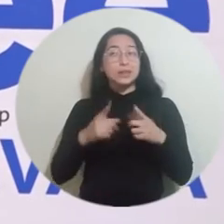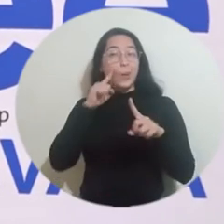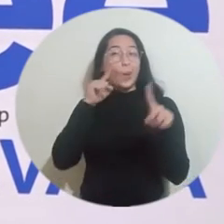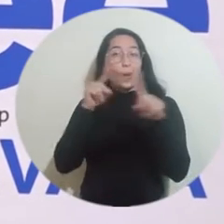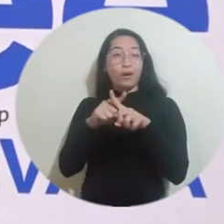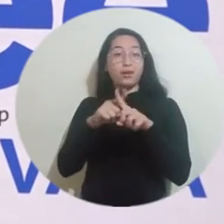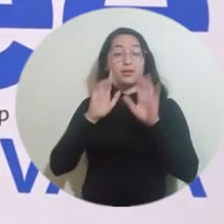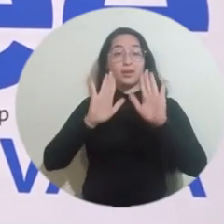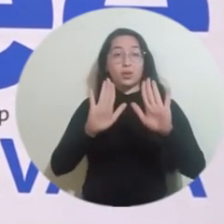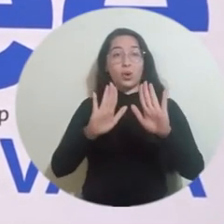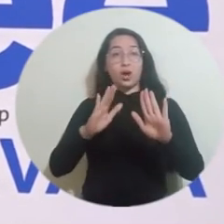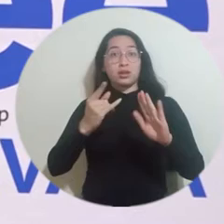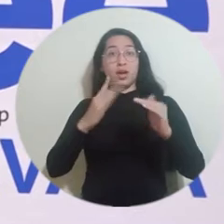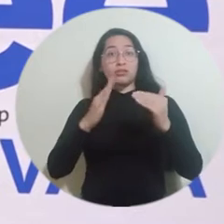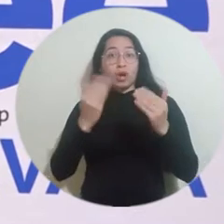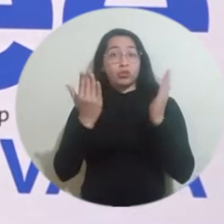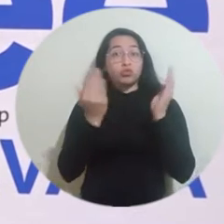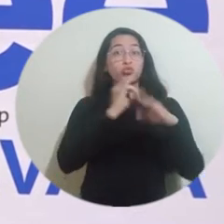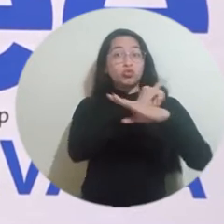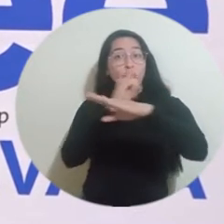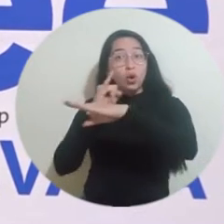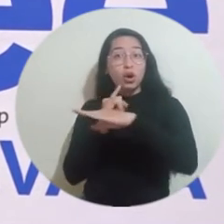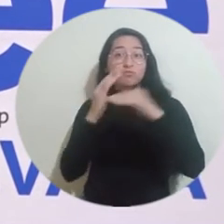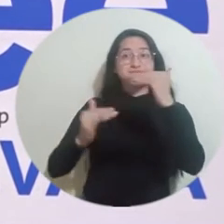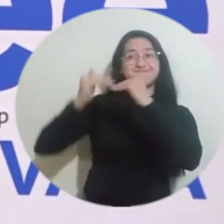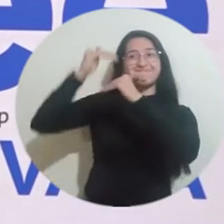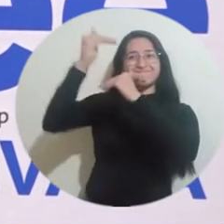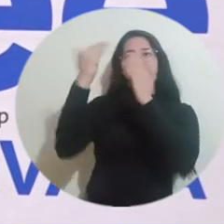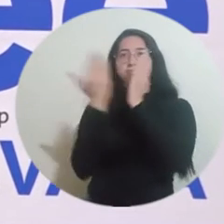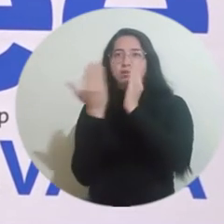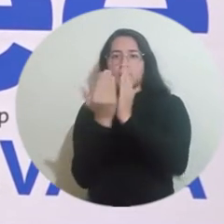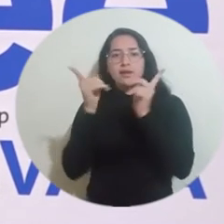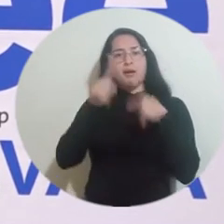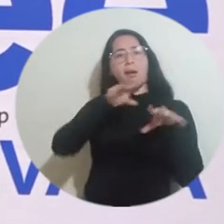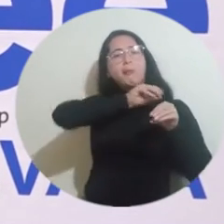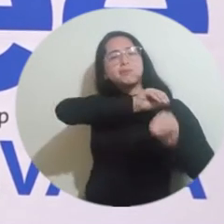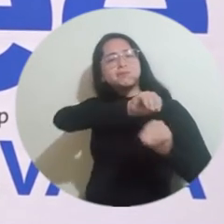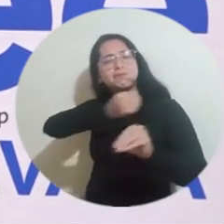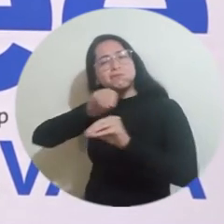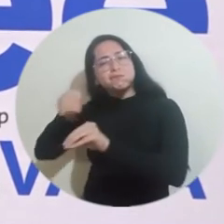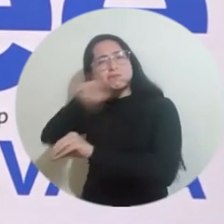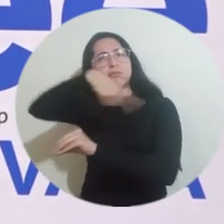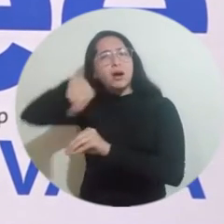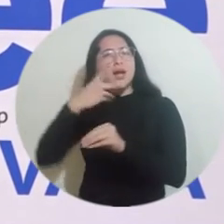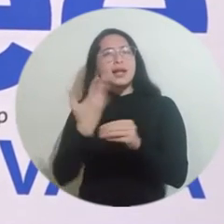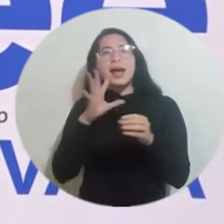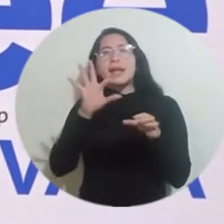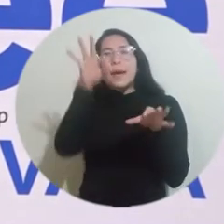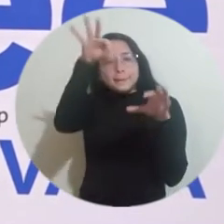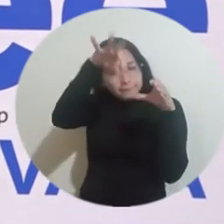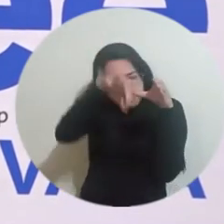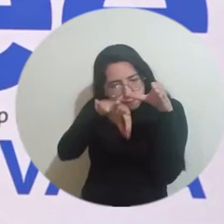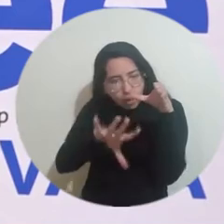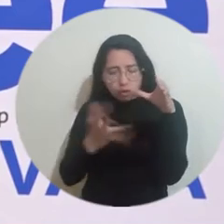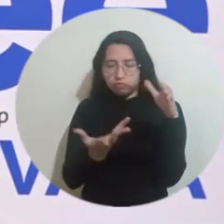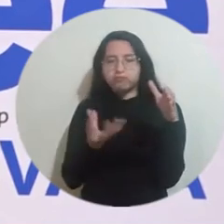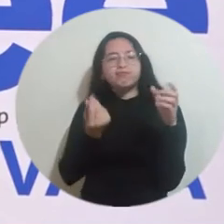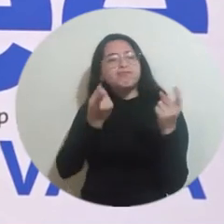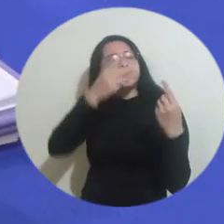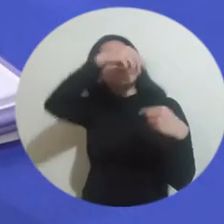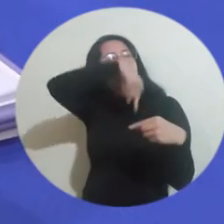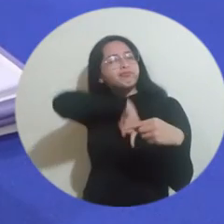Generar en todas las instituciones de educación superior y capacitación una semillita en cuanto al tema del